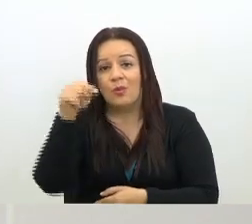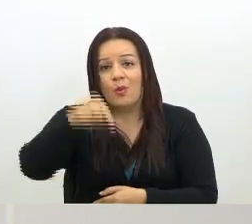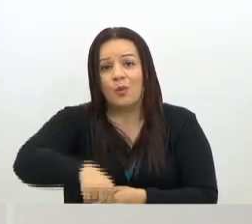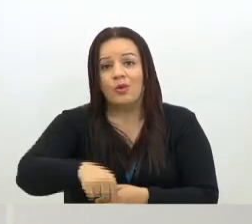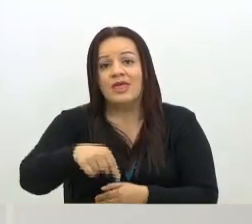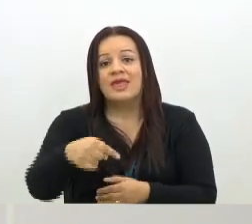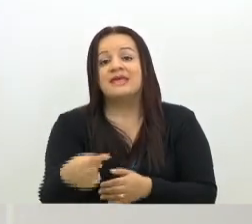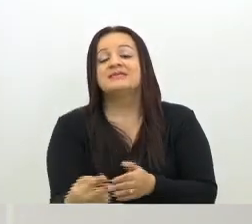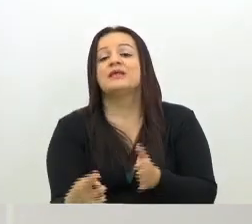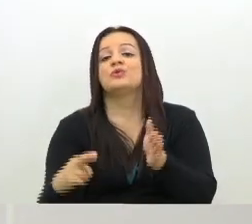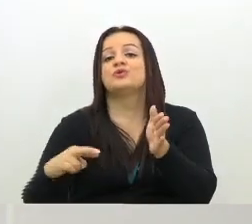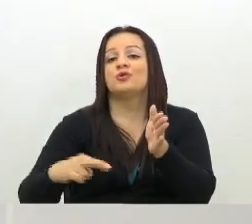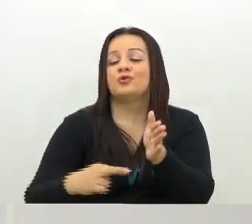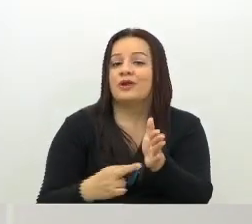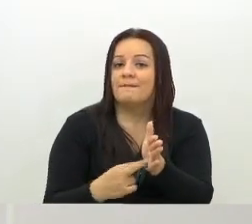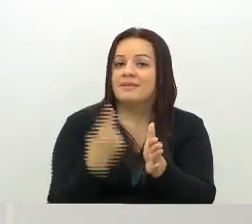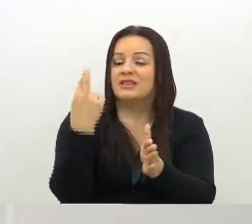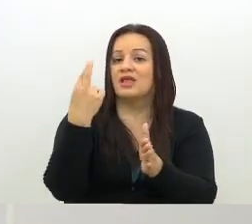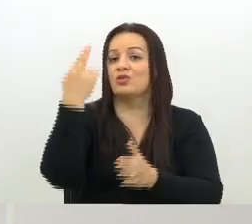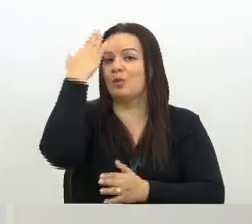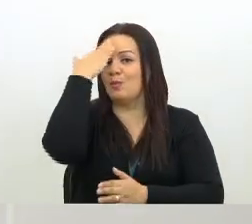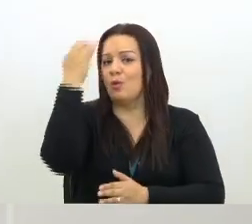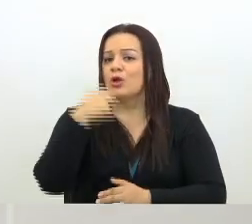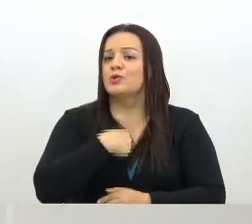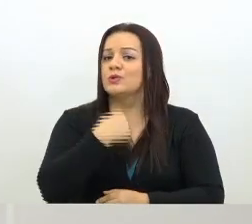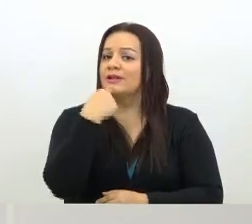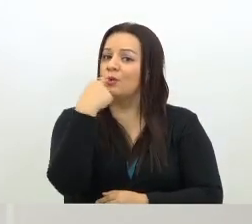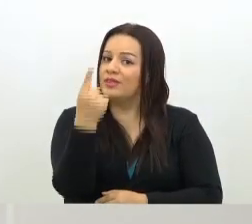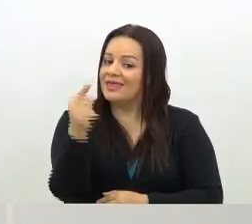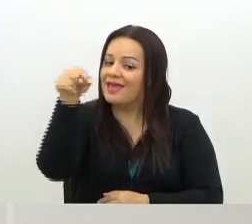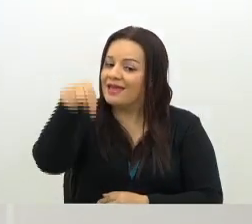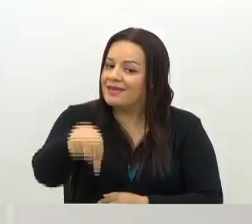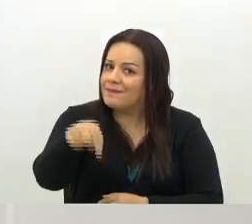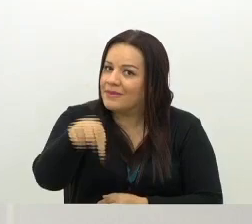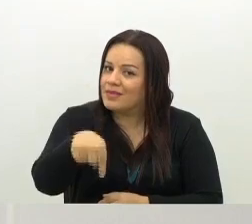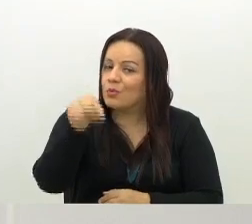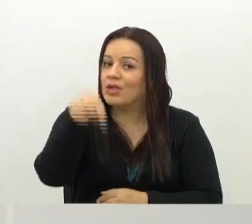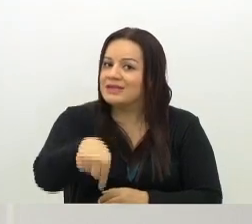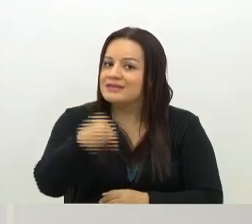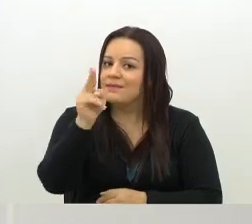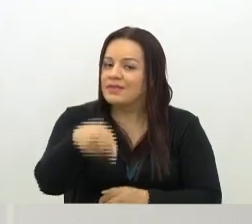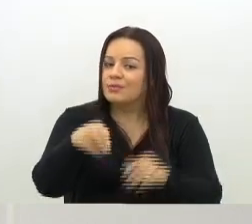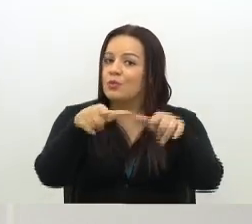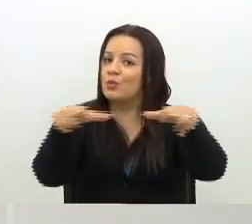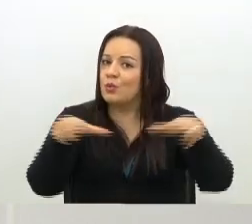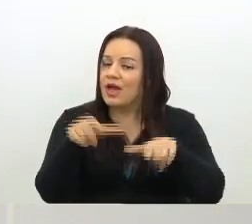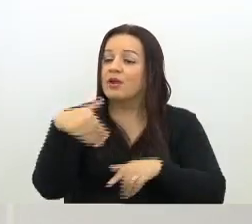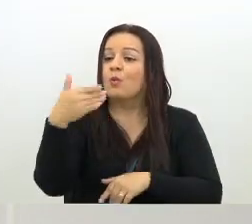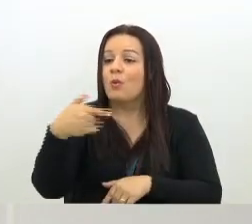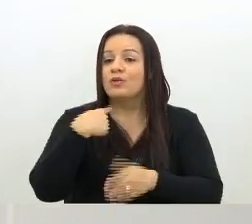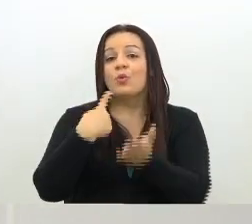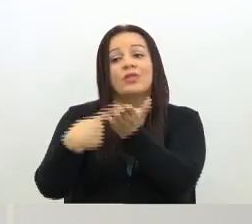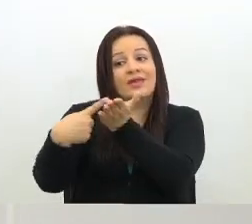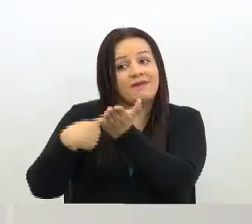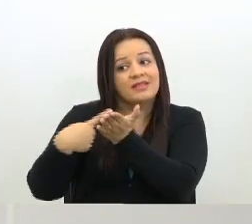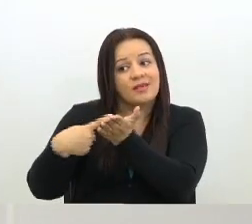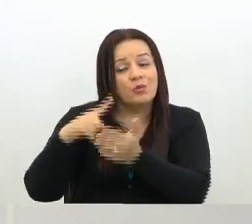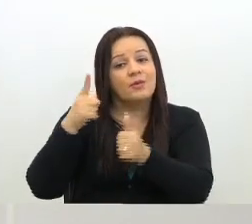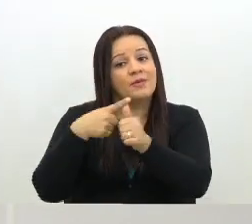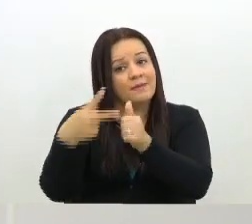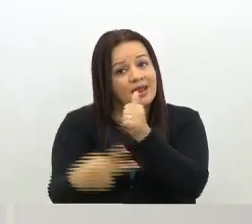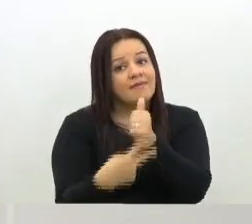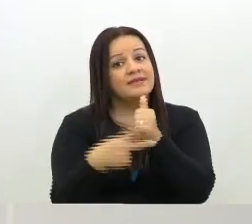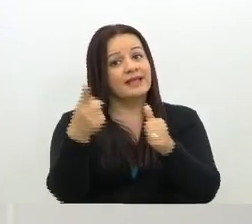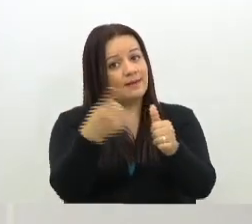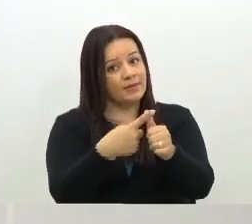repitiendo, porque yo se lo dije aquí mismo, en este mismo lugar, cuando debatimos por primera vez en el primer